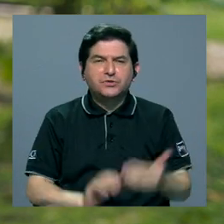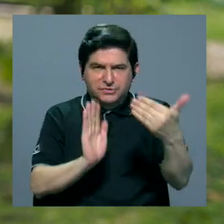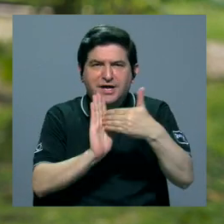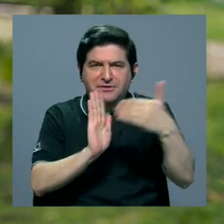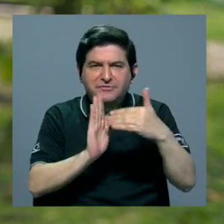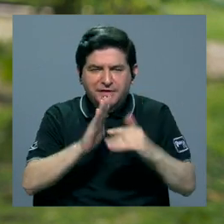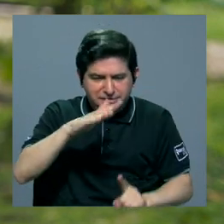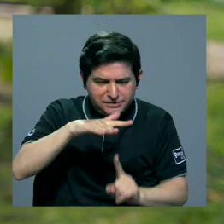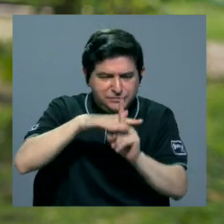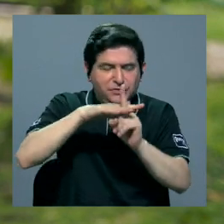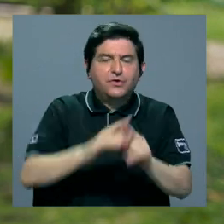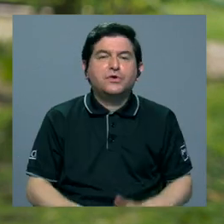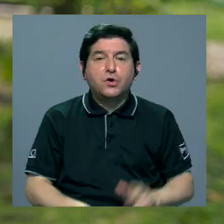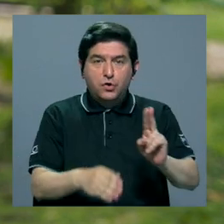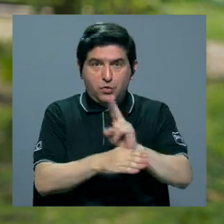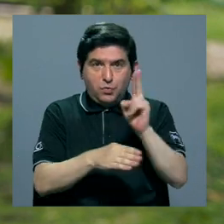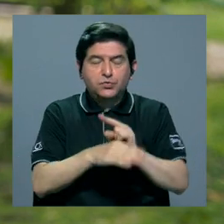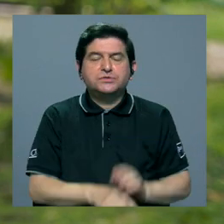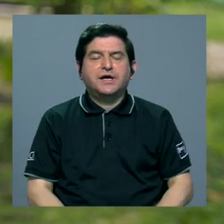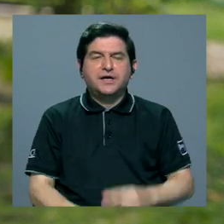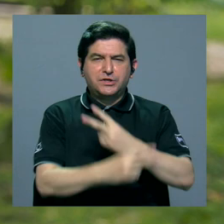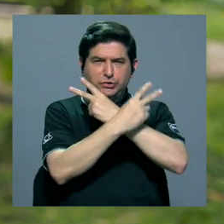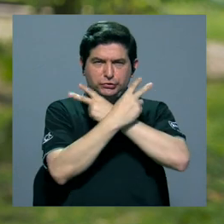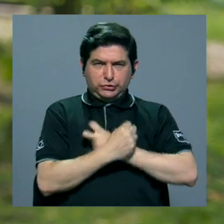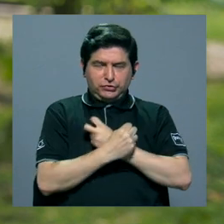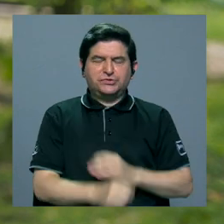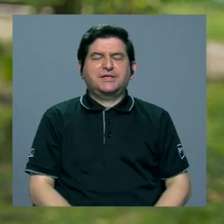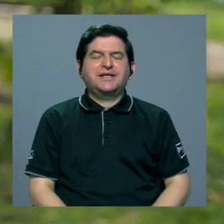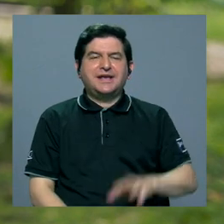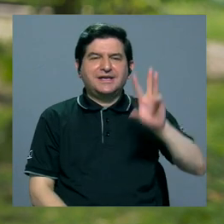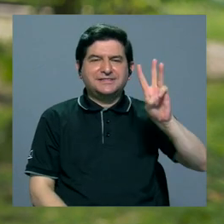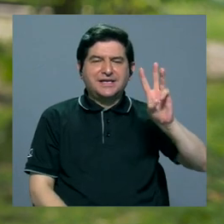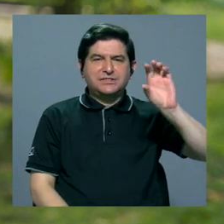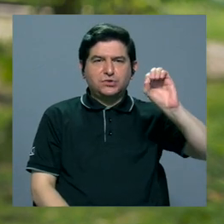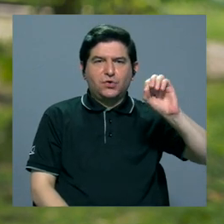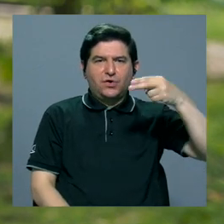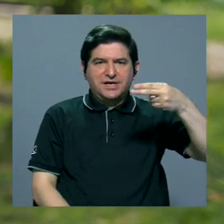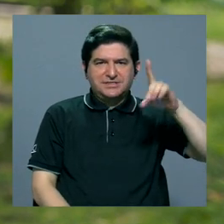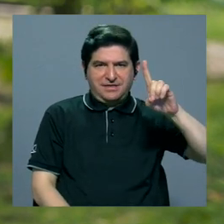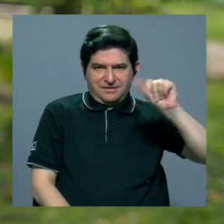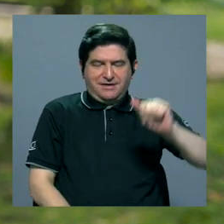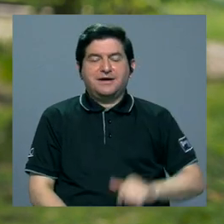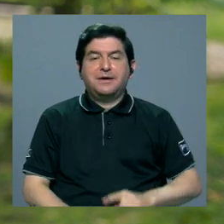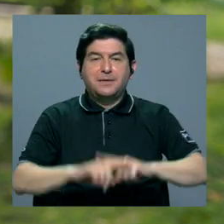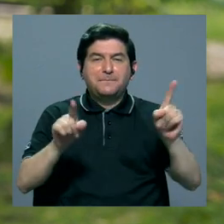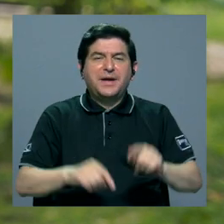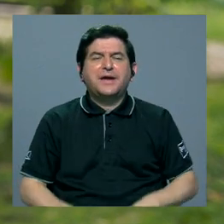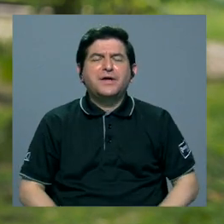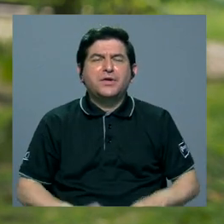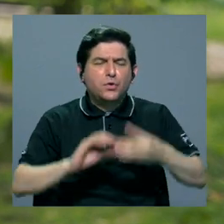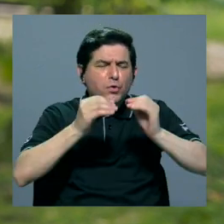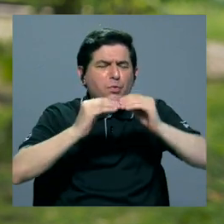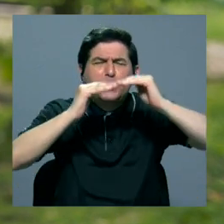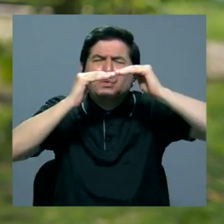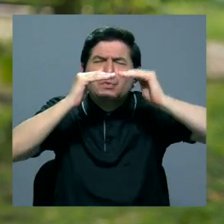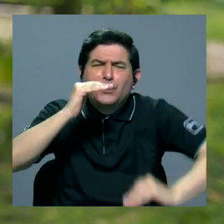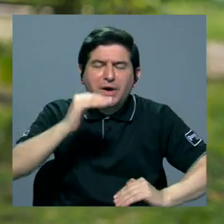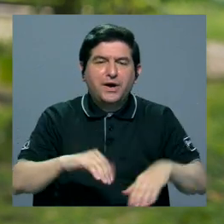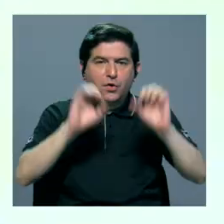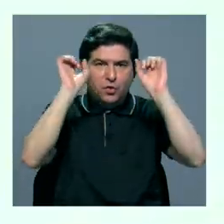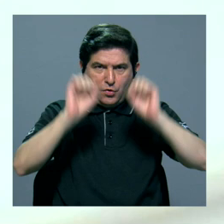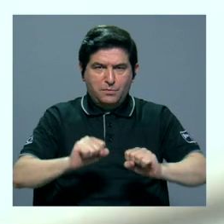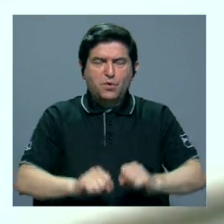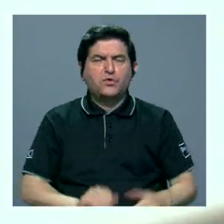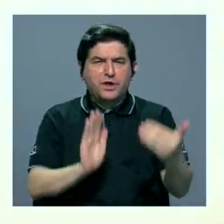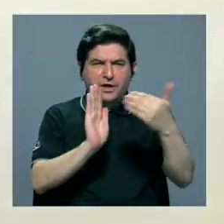lesión. Y para esto utilizamos una toxina que es la 6-hidroxidopamina. Pero en dosis muy bajitas para lograr